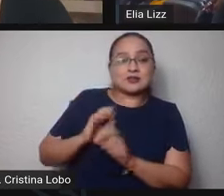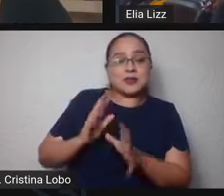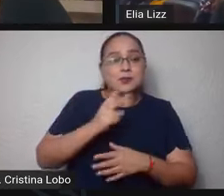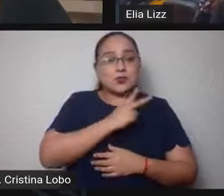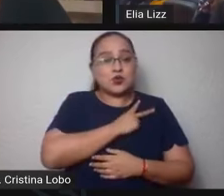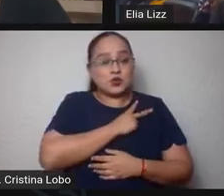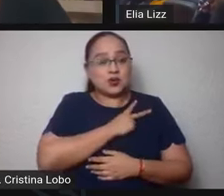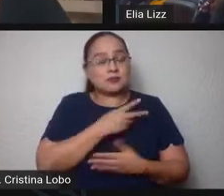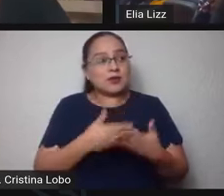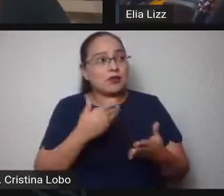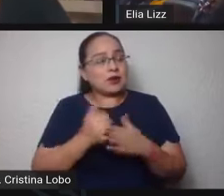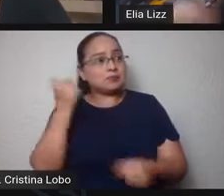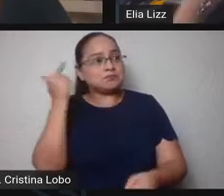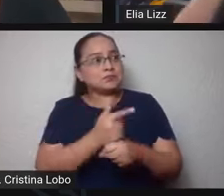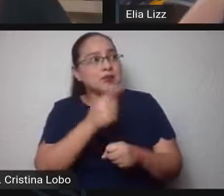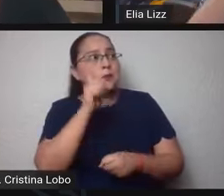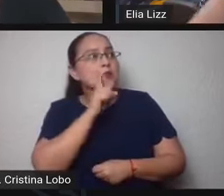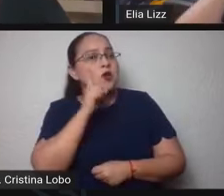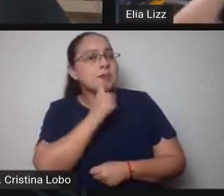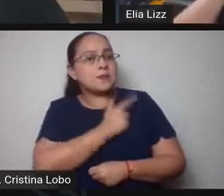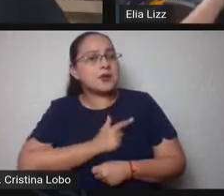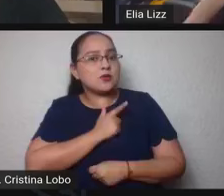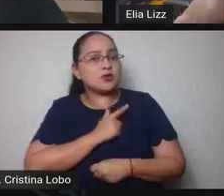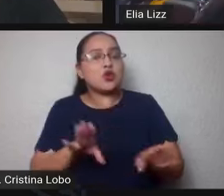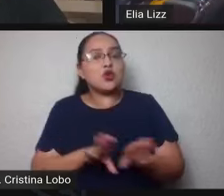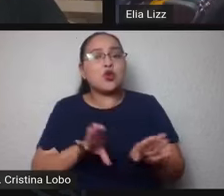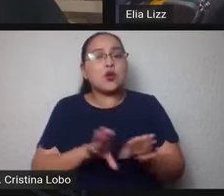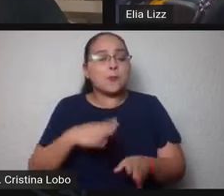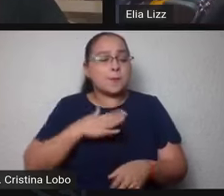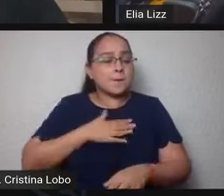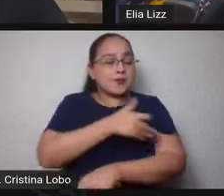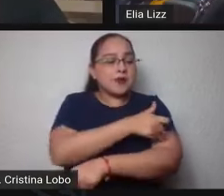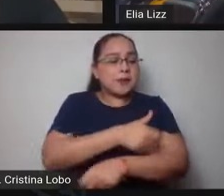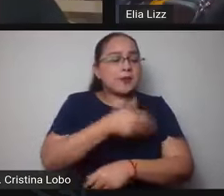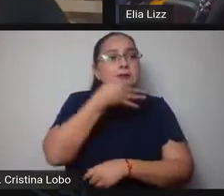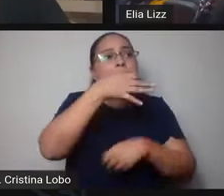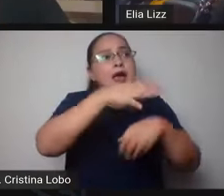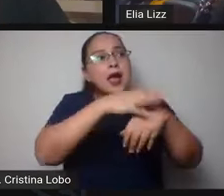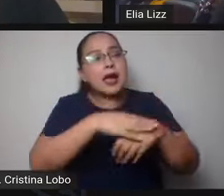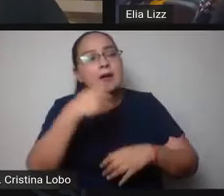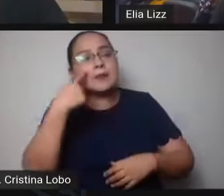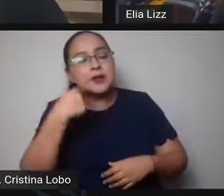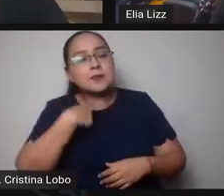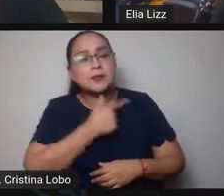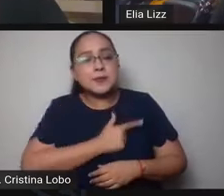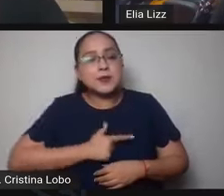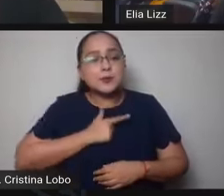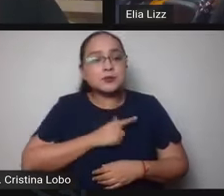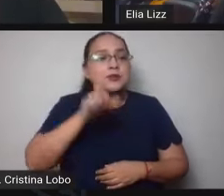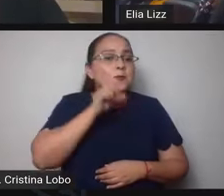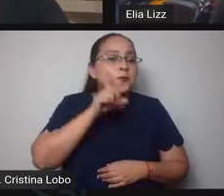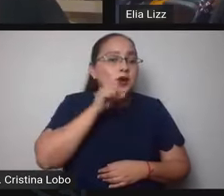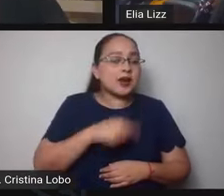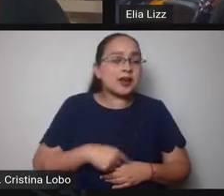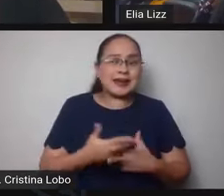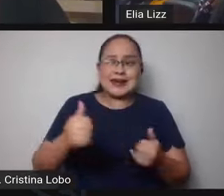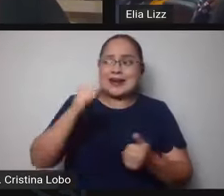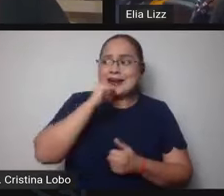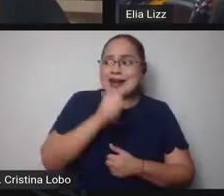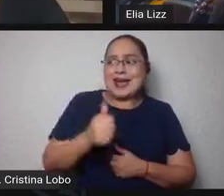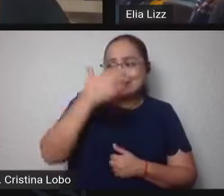No sé cómo decirle a mis familiares, porque nadie lo sabe. Yo me di cuenta de